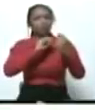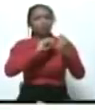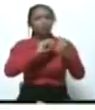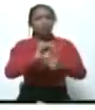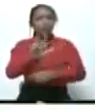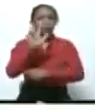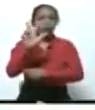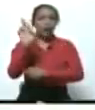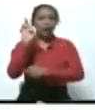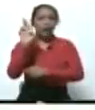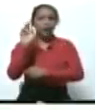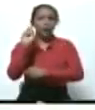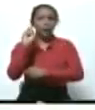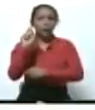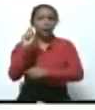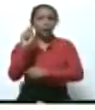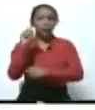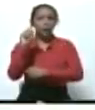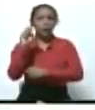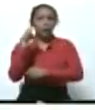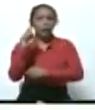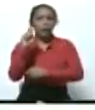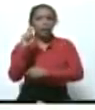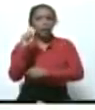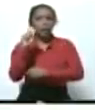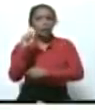tres R.next,